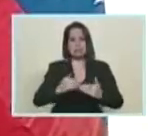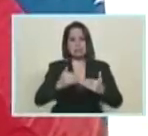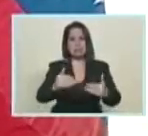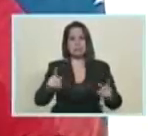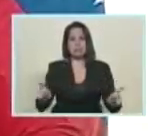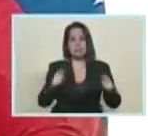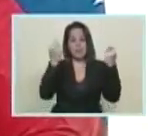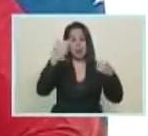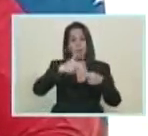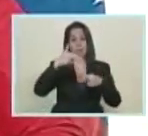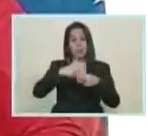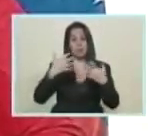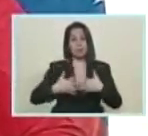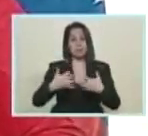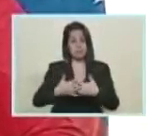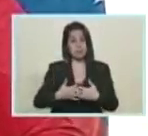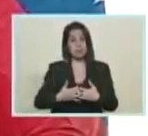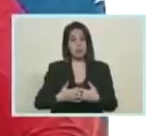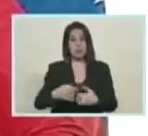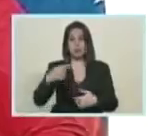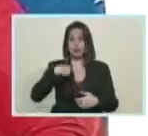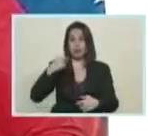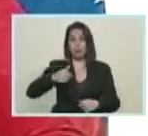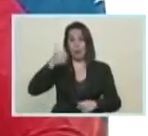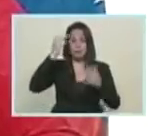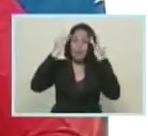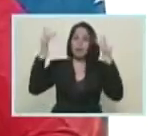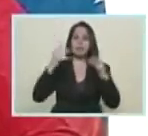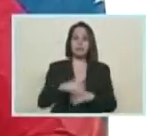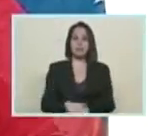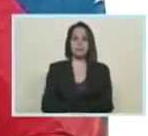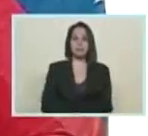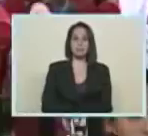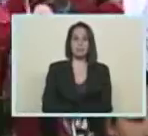PDVSA. No contaban con mi astucia